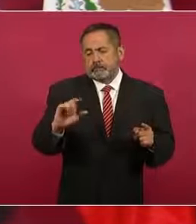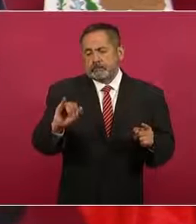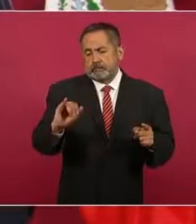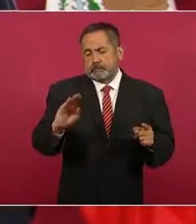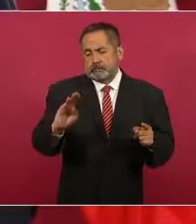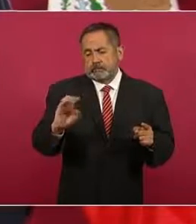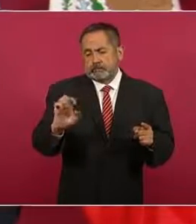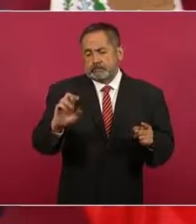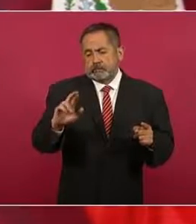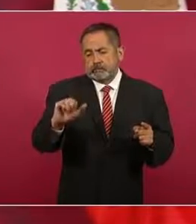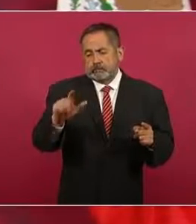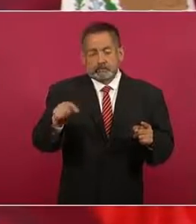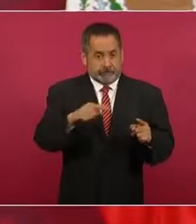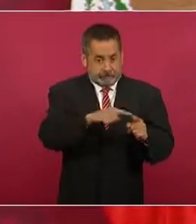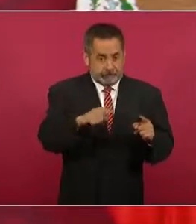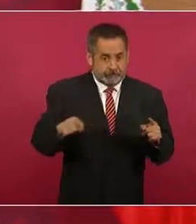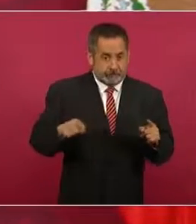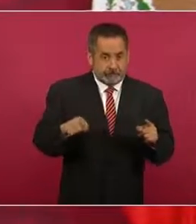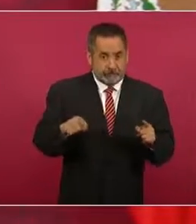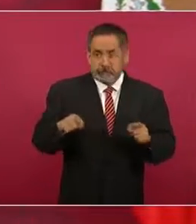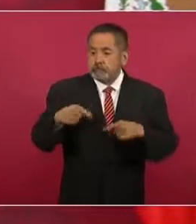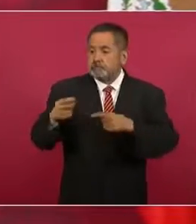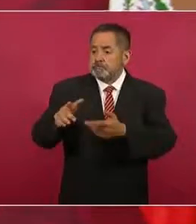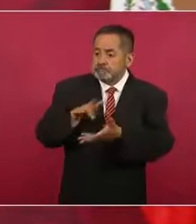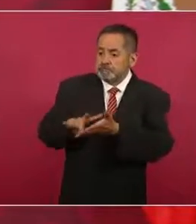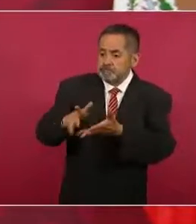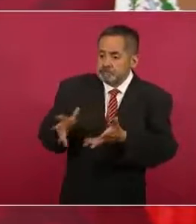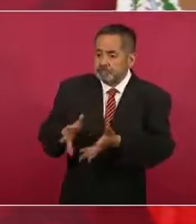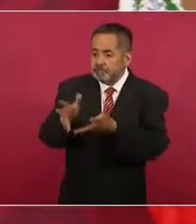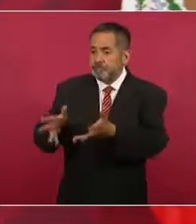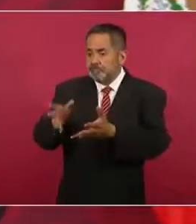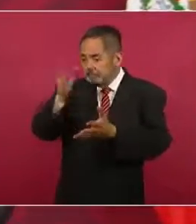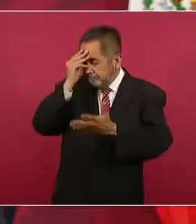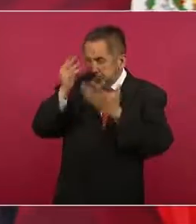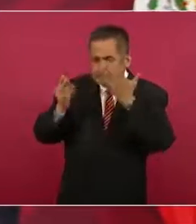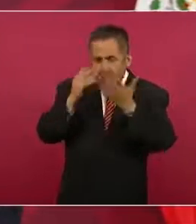se dejó sin apoyo a la educación pública.